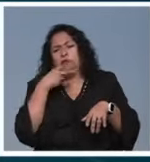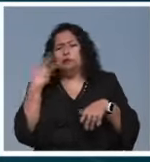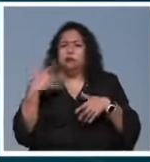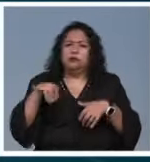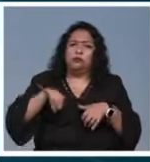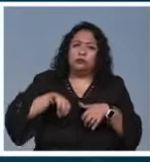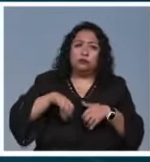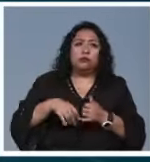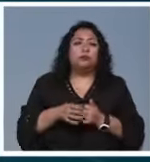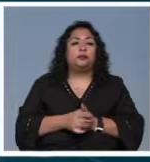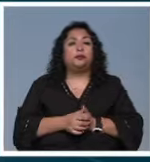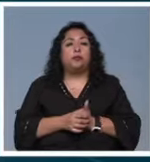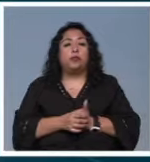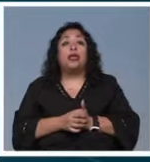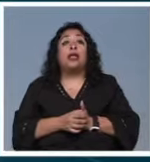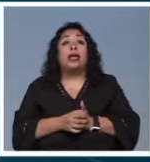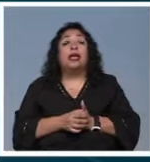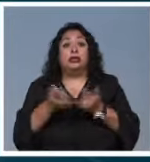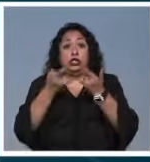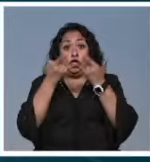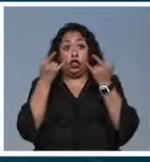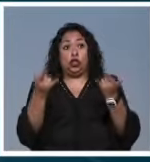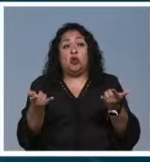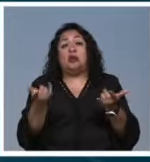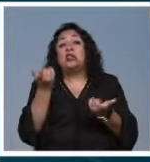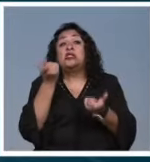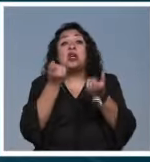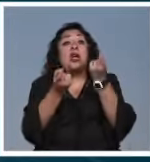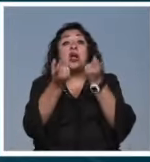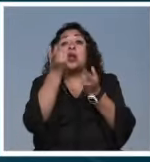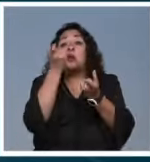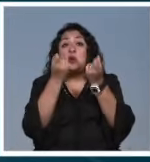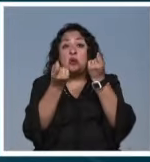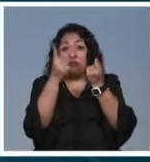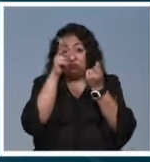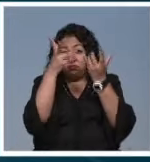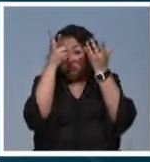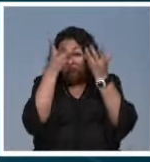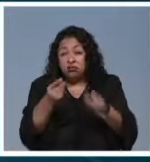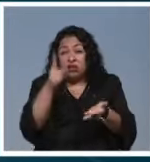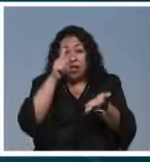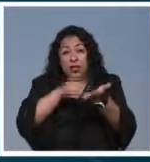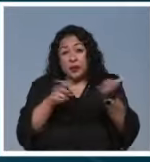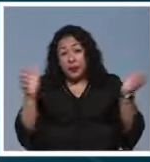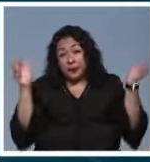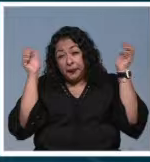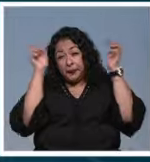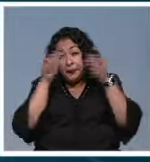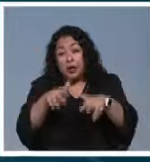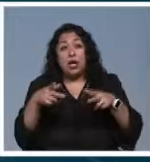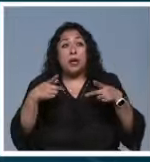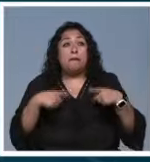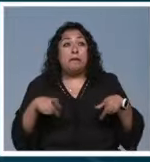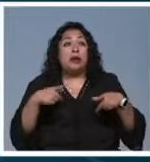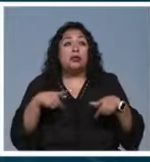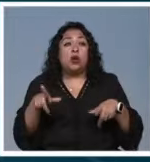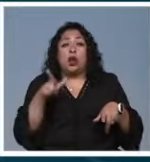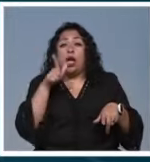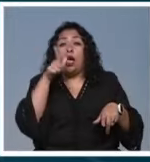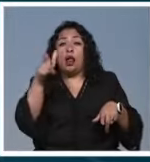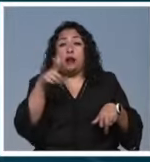interesantes. Son historias de solo algunos de miles que han sido parte del evento, personas que en su alma y